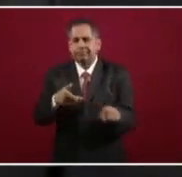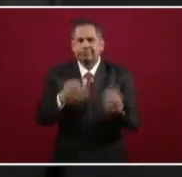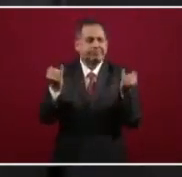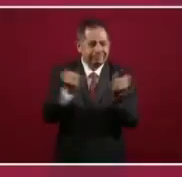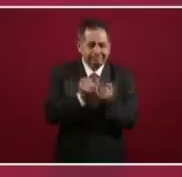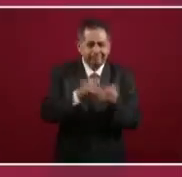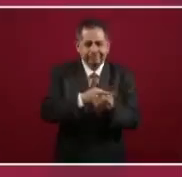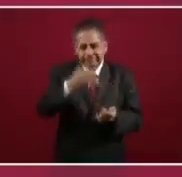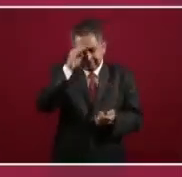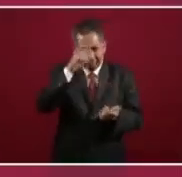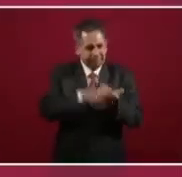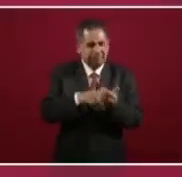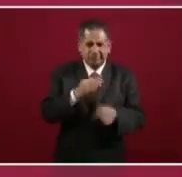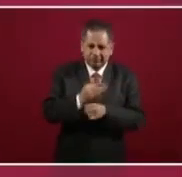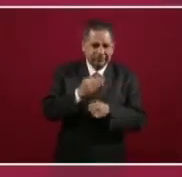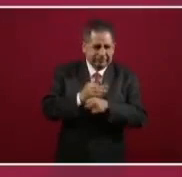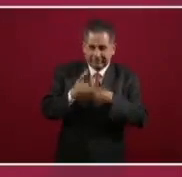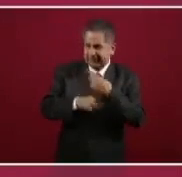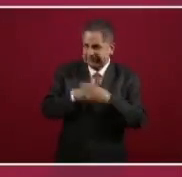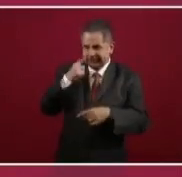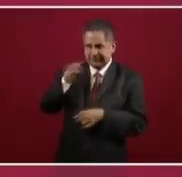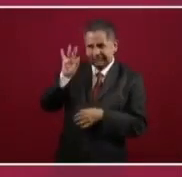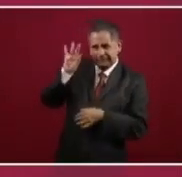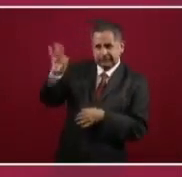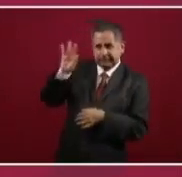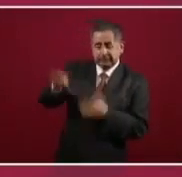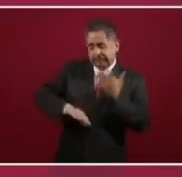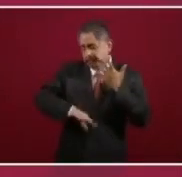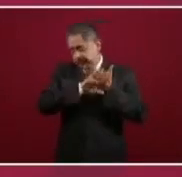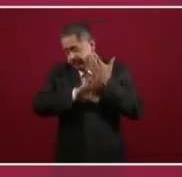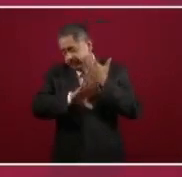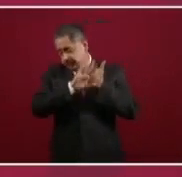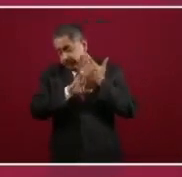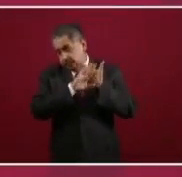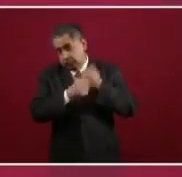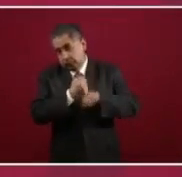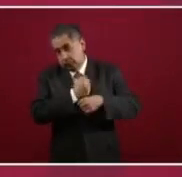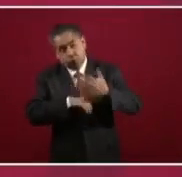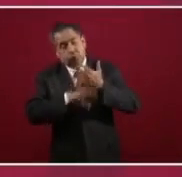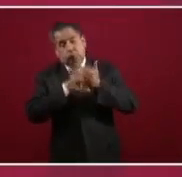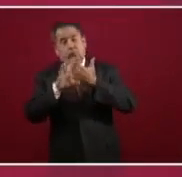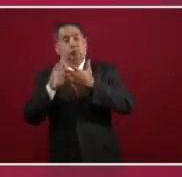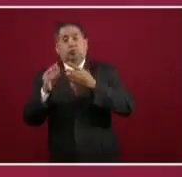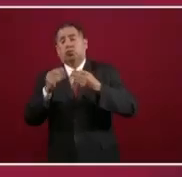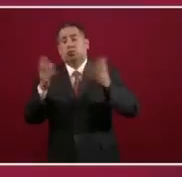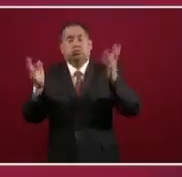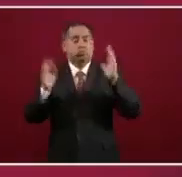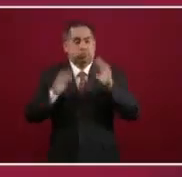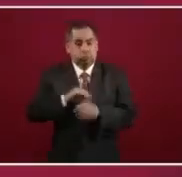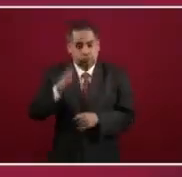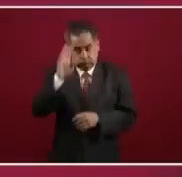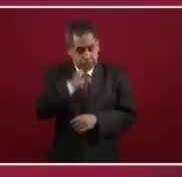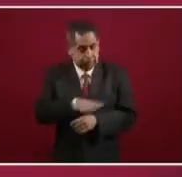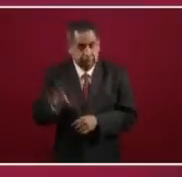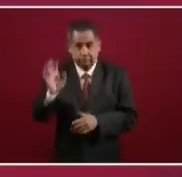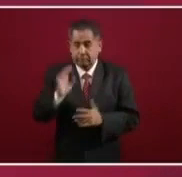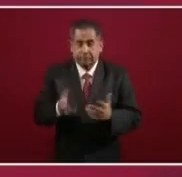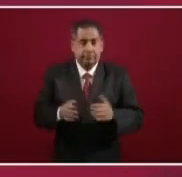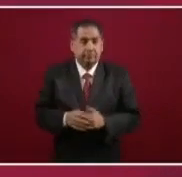ahora vamos y se nos dejaron venir con todo increíble